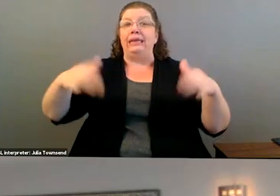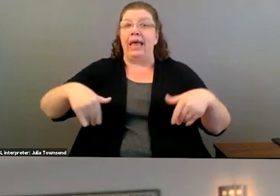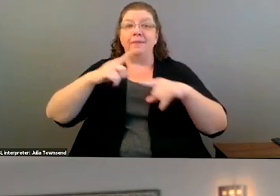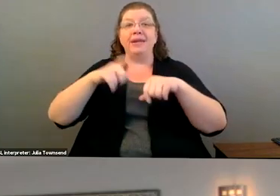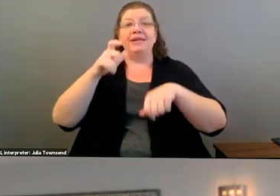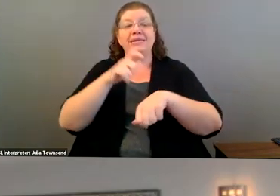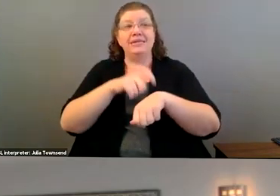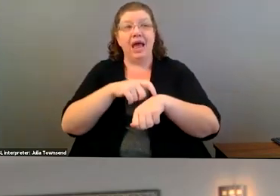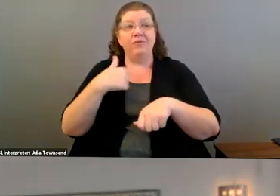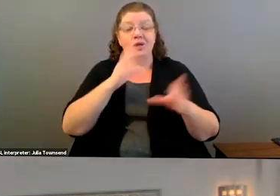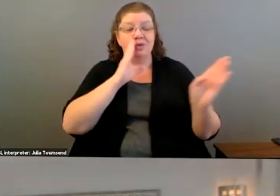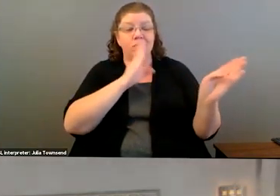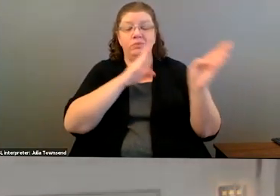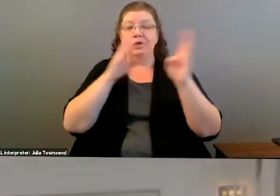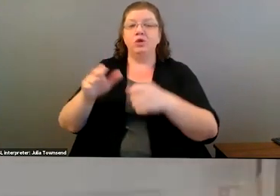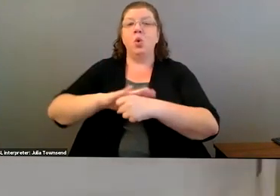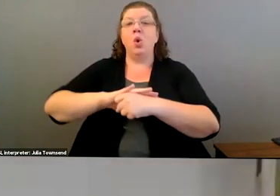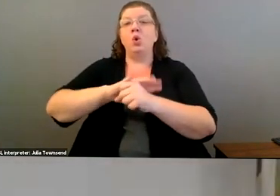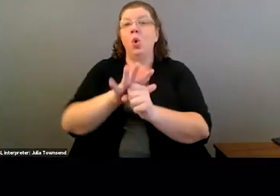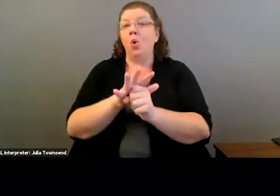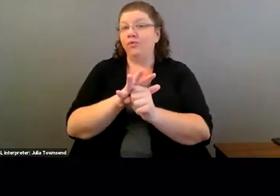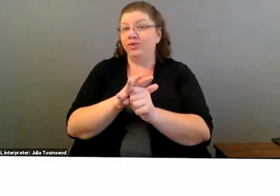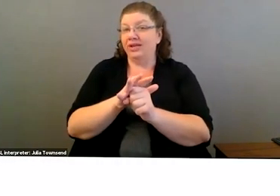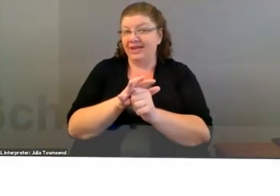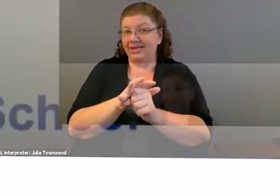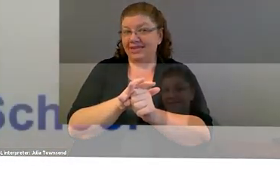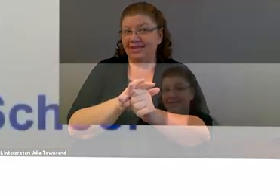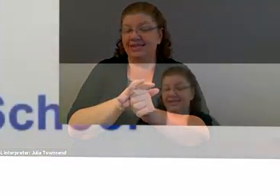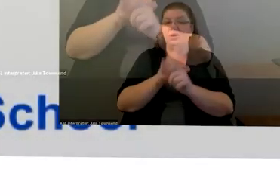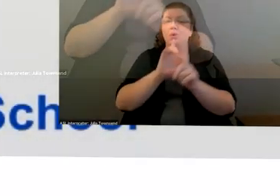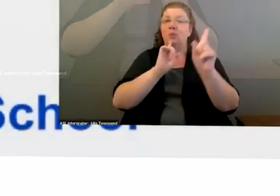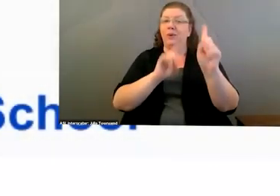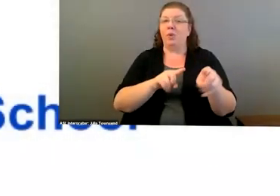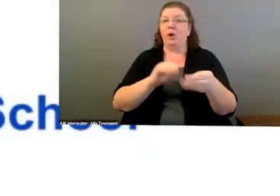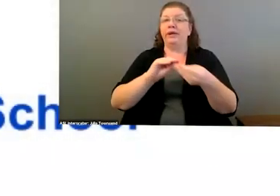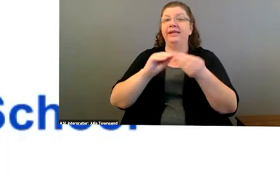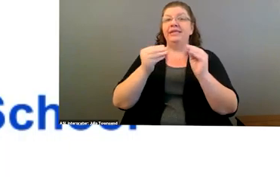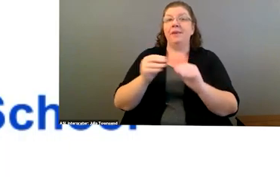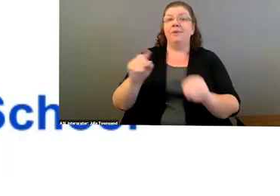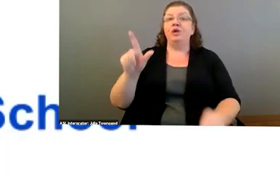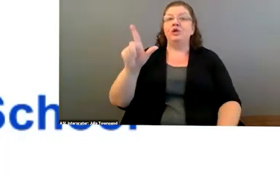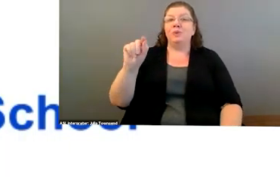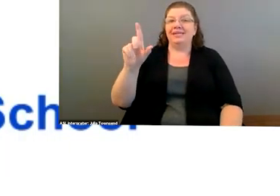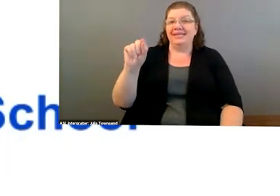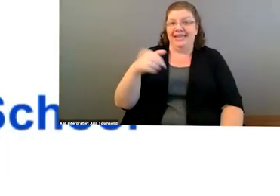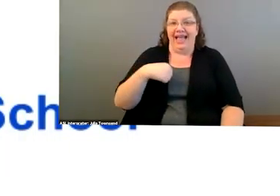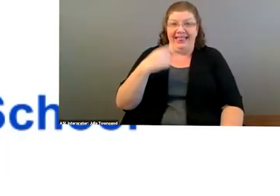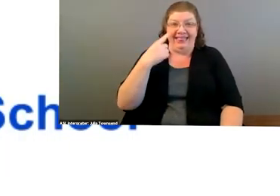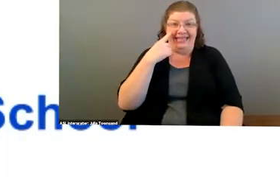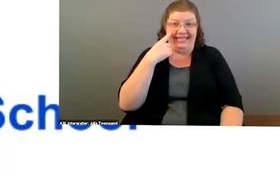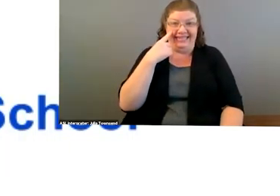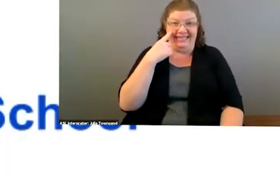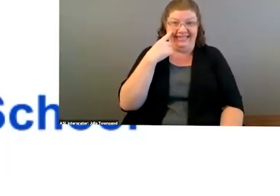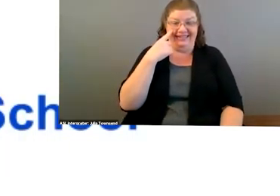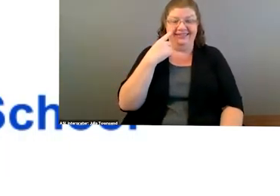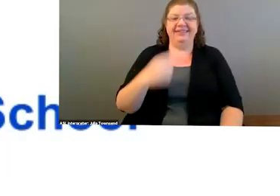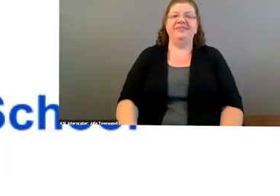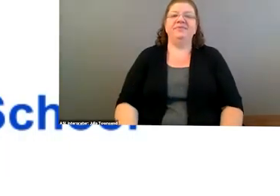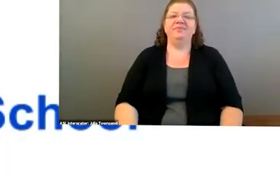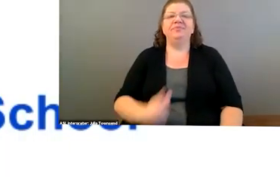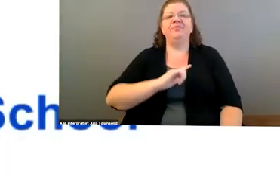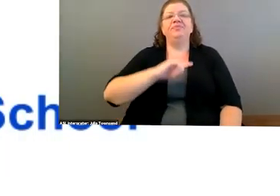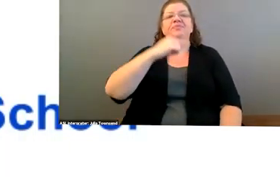pero ahora es momento de pasar al informe número 20 ante el consejo sobre el hobbit creo que es el número 20 verdad